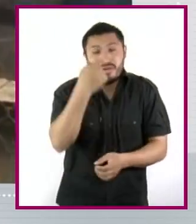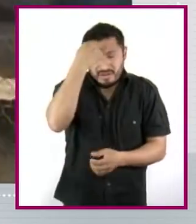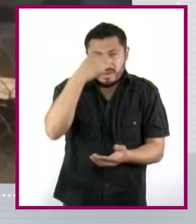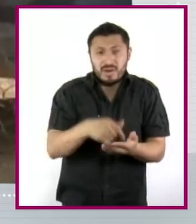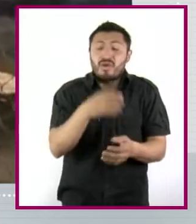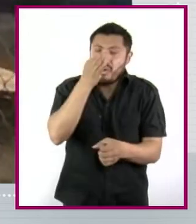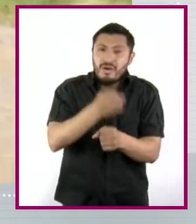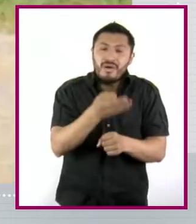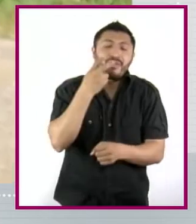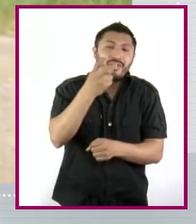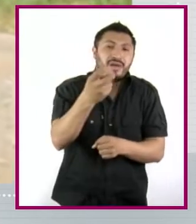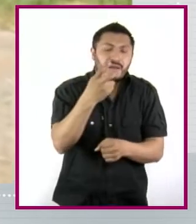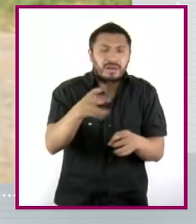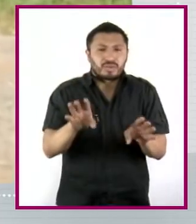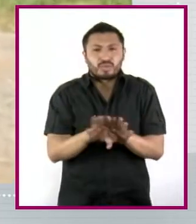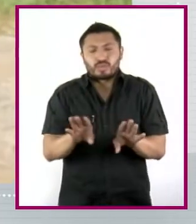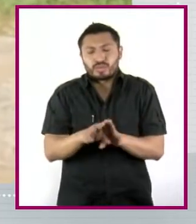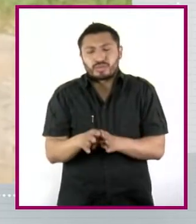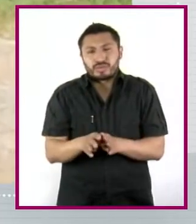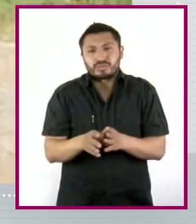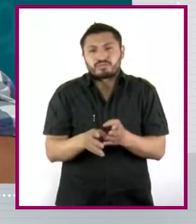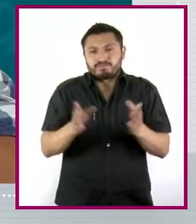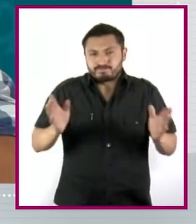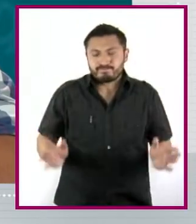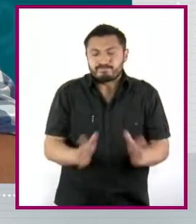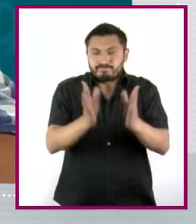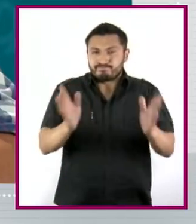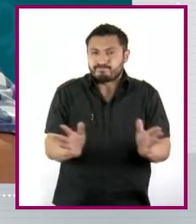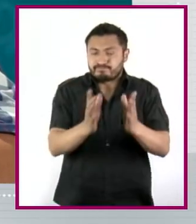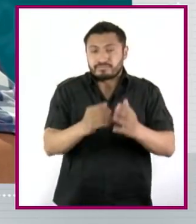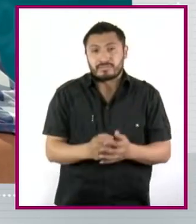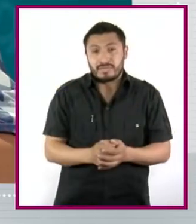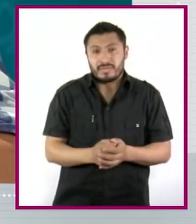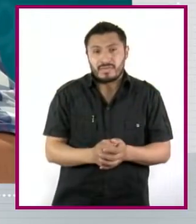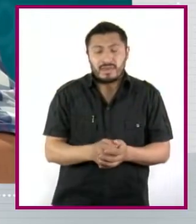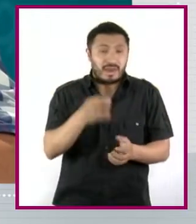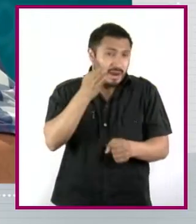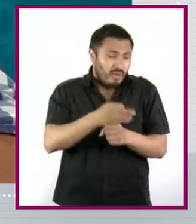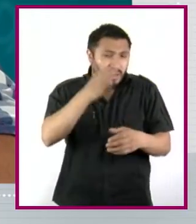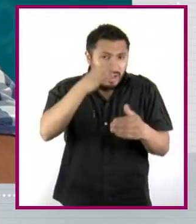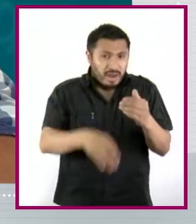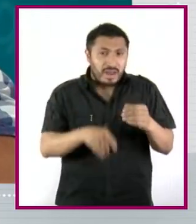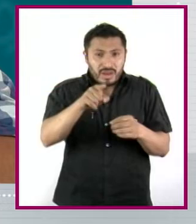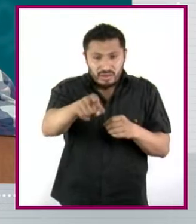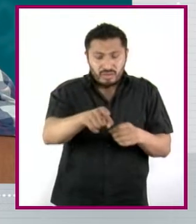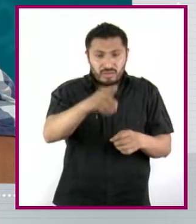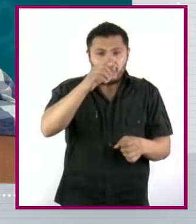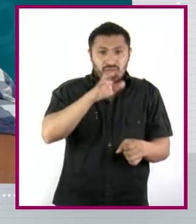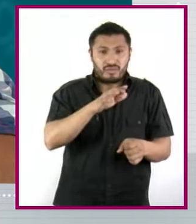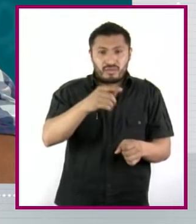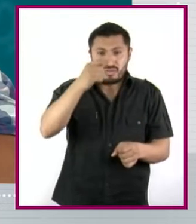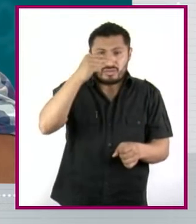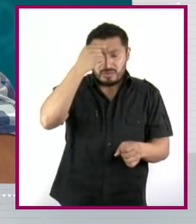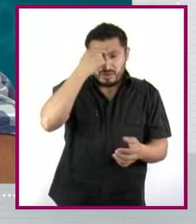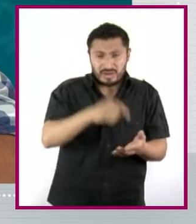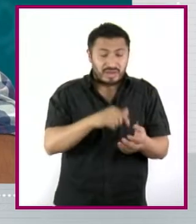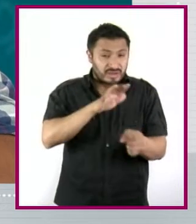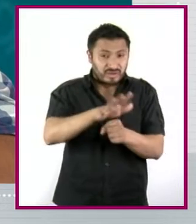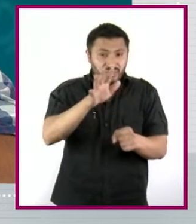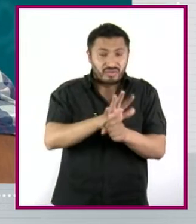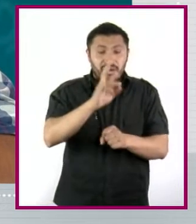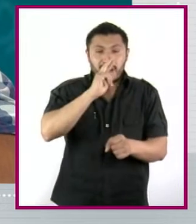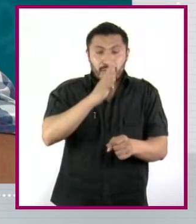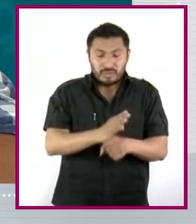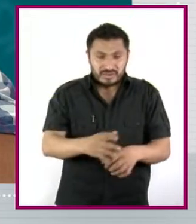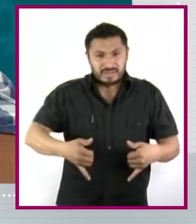momento de que se refuercen. Para concluir, ¿cuál crees que es el rol que les toca jugar a las y los jóvenes de